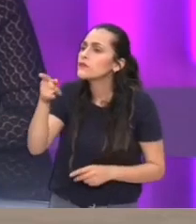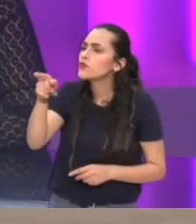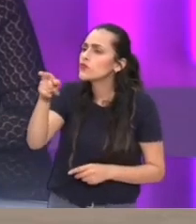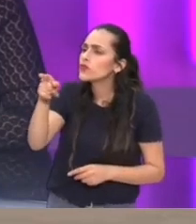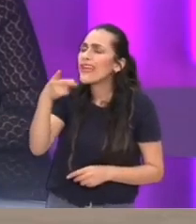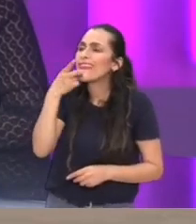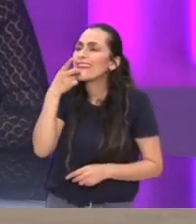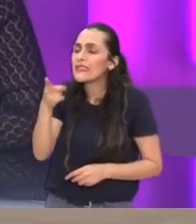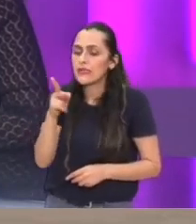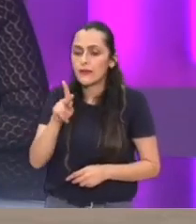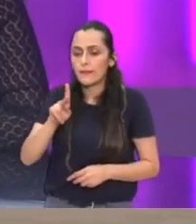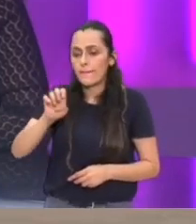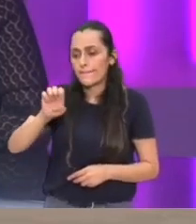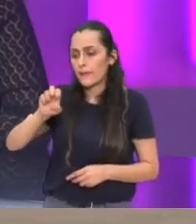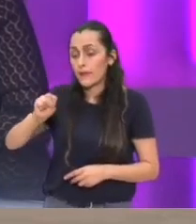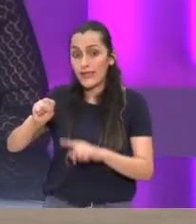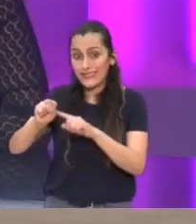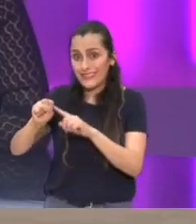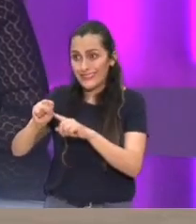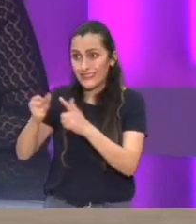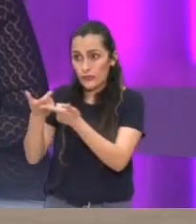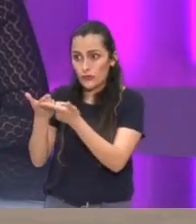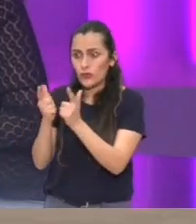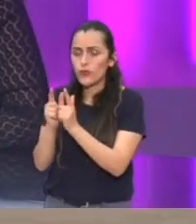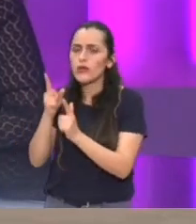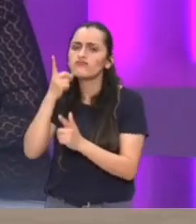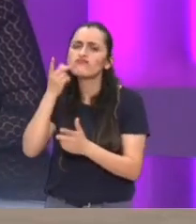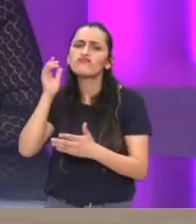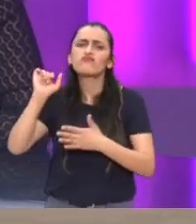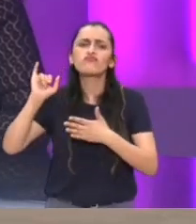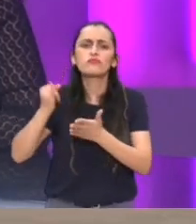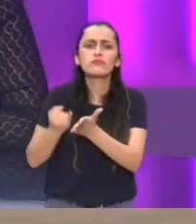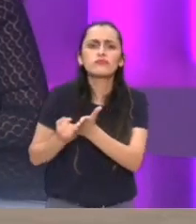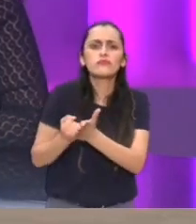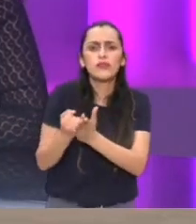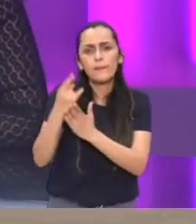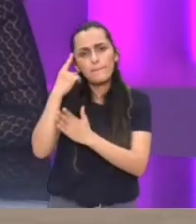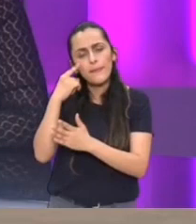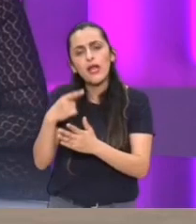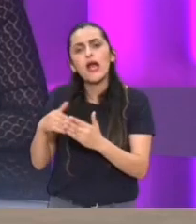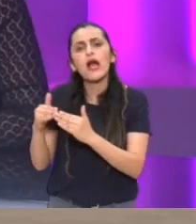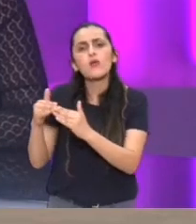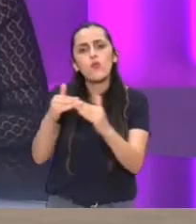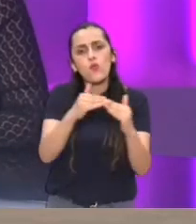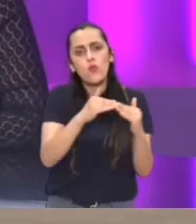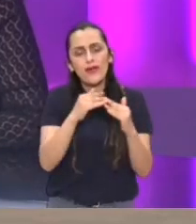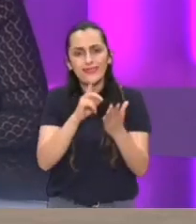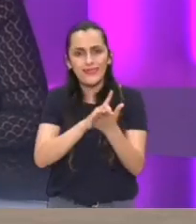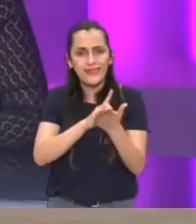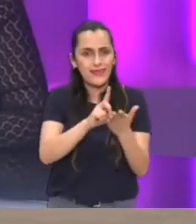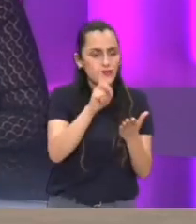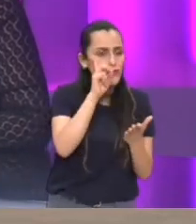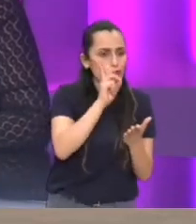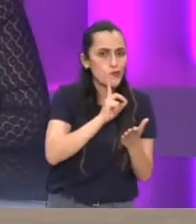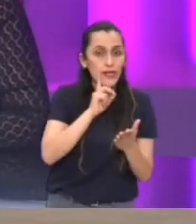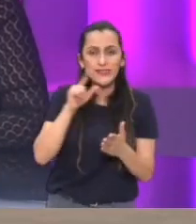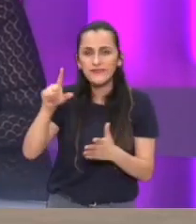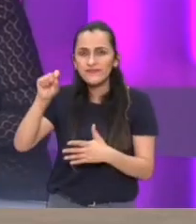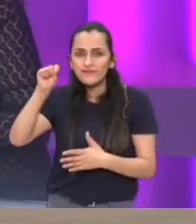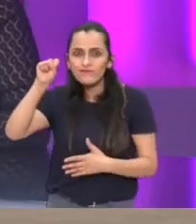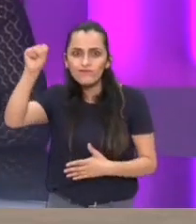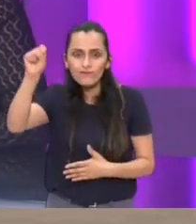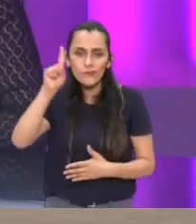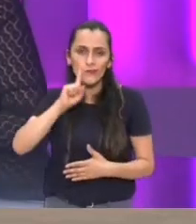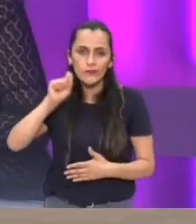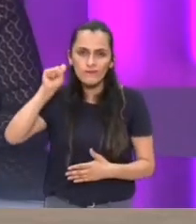el PES es una fuerza vanguardista que tiene un compromiso claro y definido con la lucha por la igualdad de derechos de las mujeres. Una de las demandas feministas que hemos